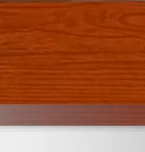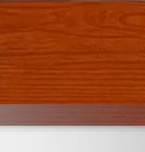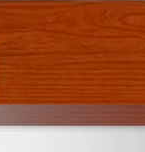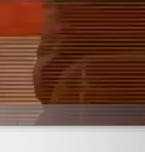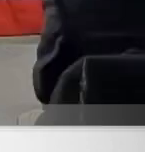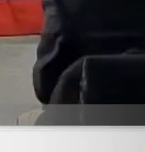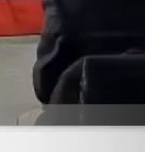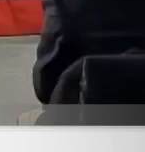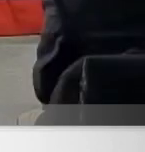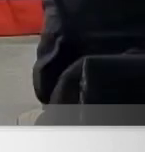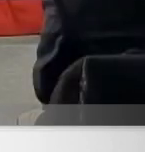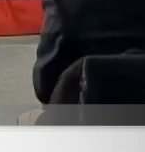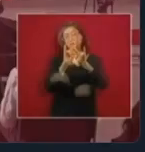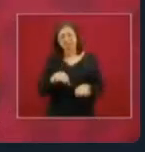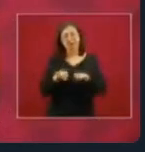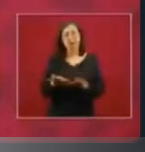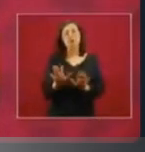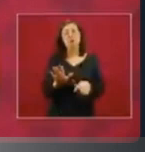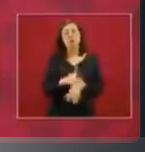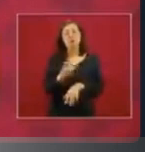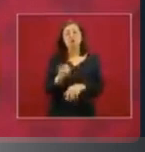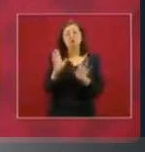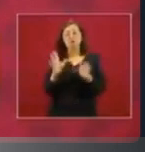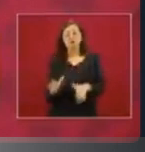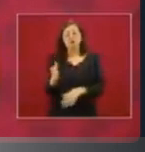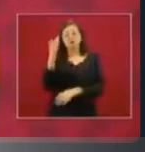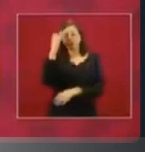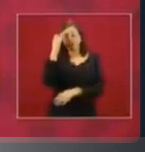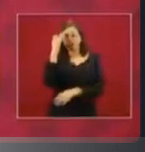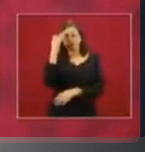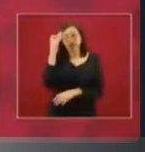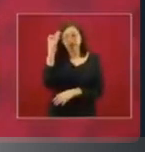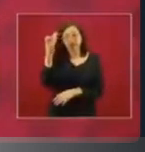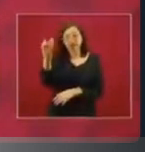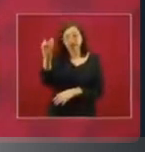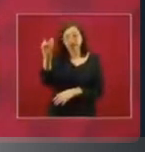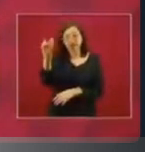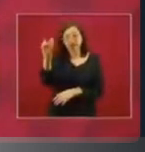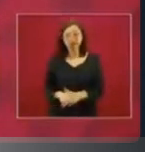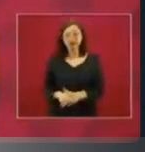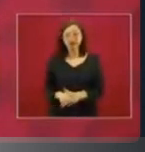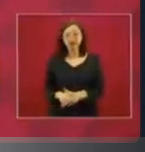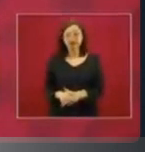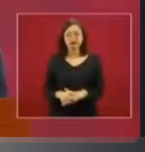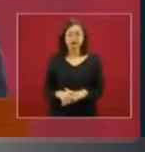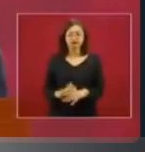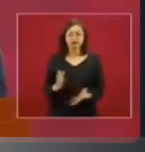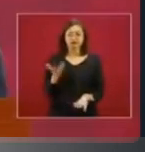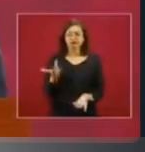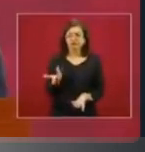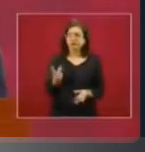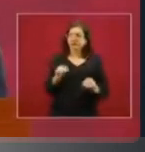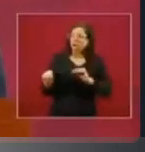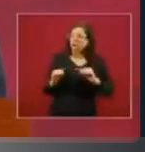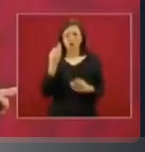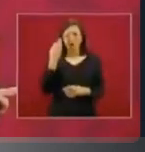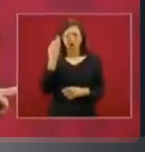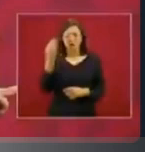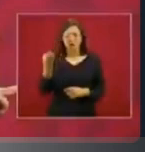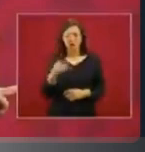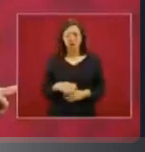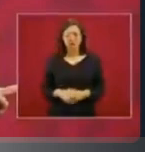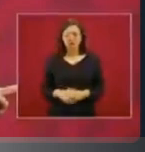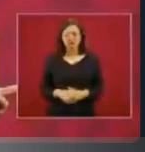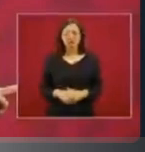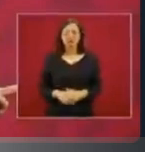emergencia no solo es sanitaria. Entre los asuntos pendientes, dijo, está una nueva regulación a la figura de fideicomisos, un tema que ya